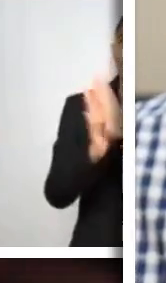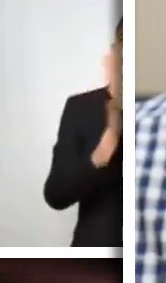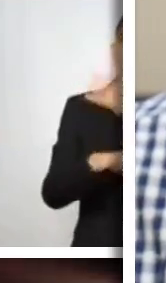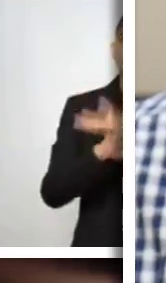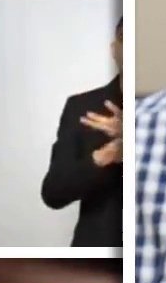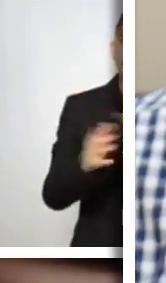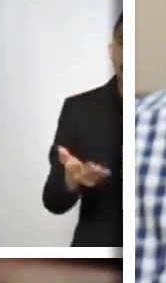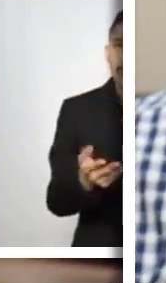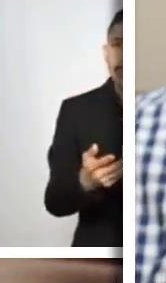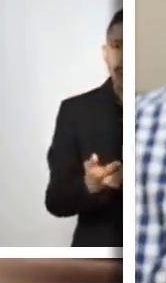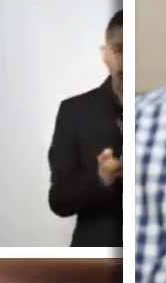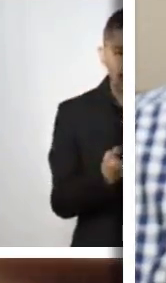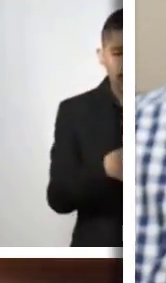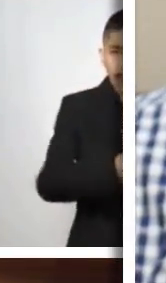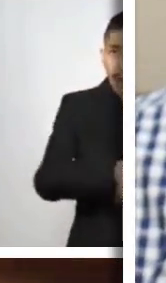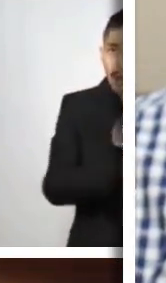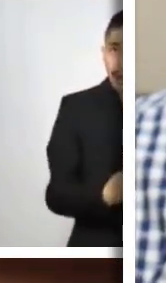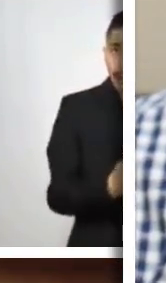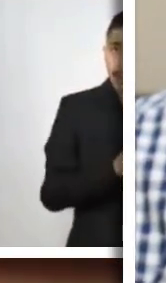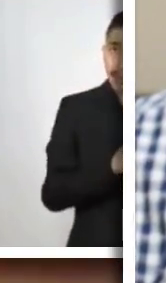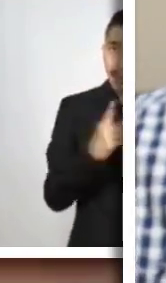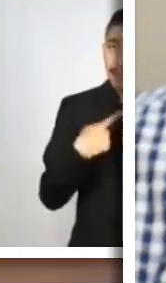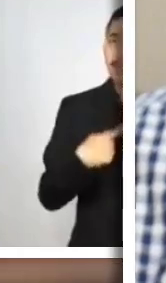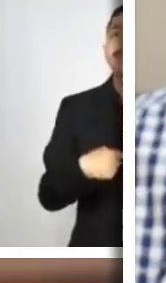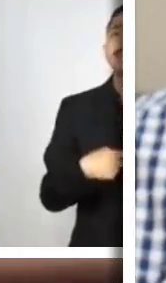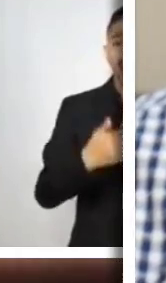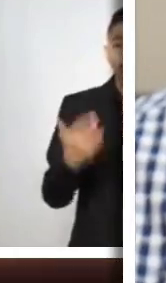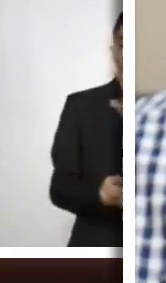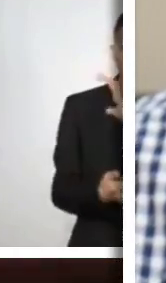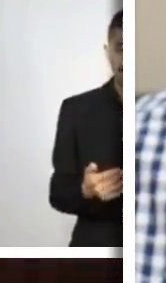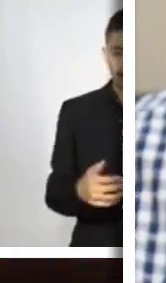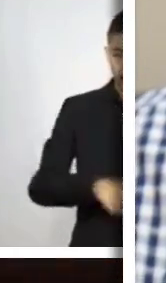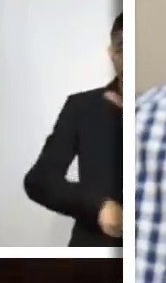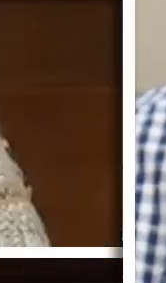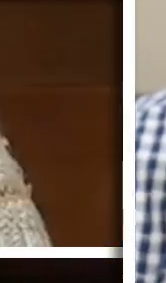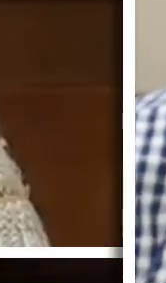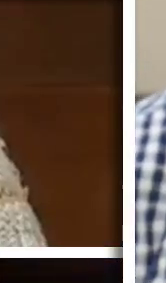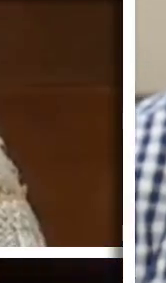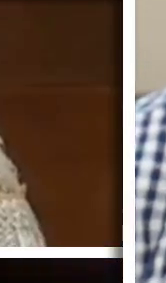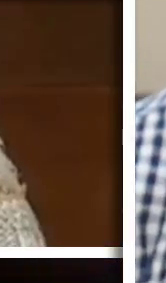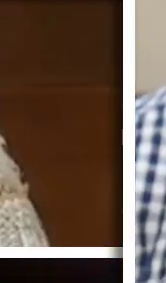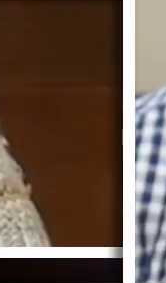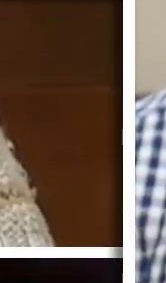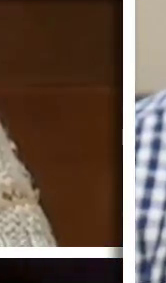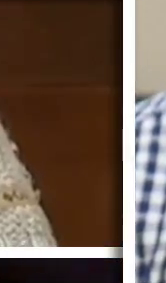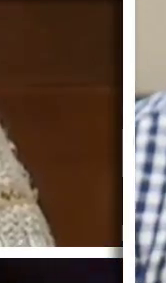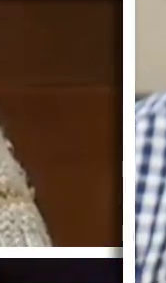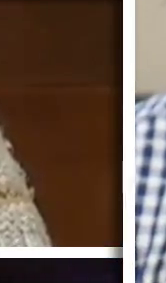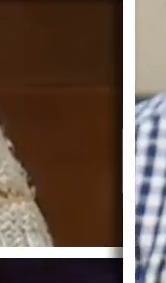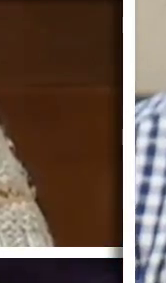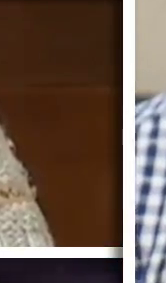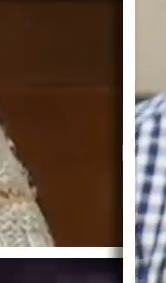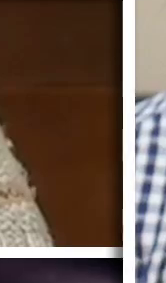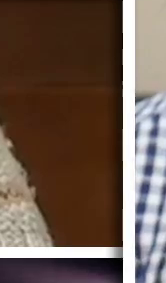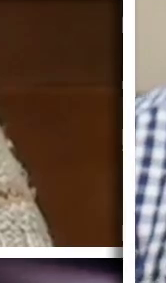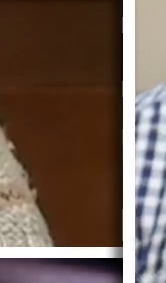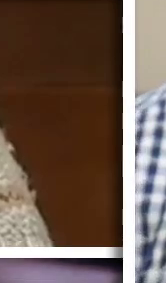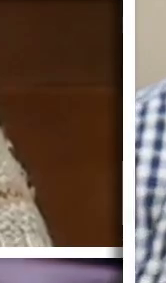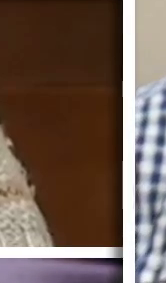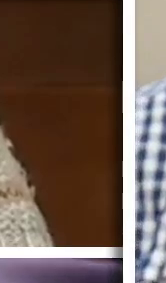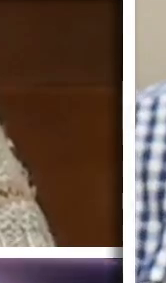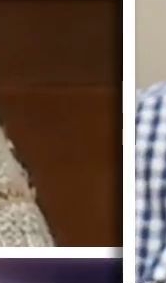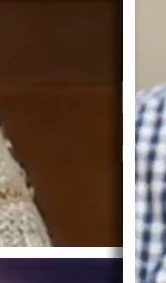con silvano aureoles pues se fue agua acá acá y allá en oaxaca incluso aprovechó también para lanzar una pedrada